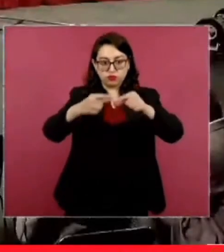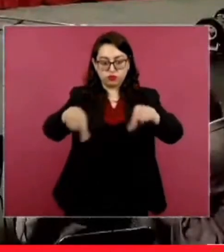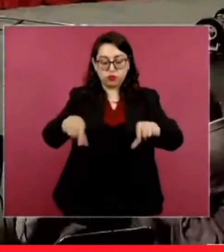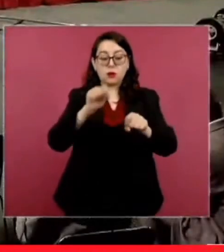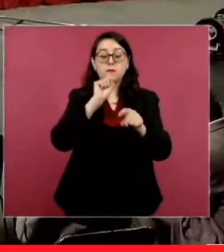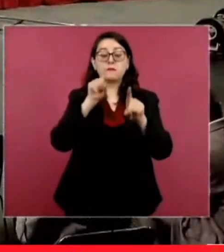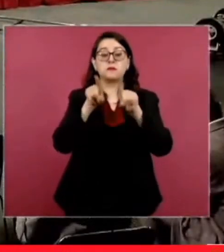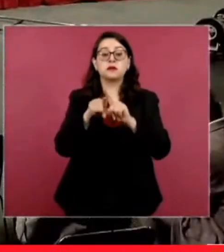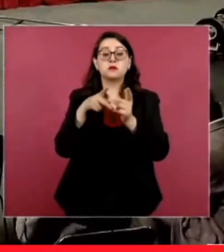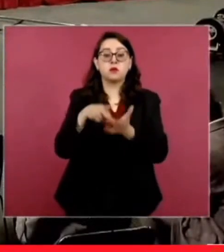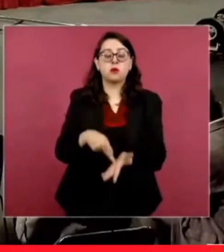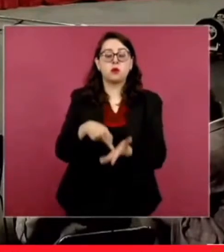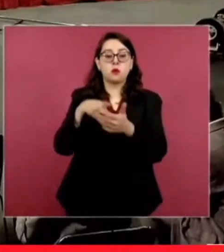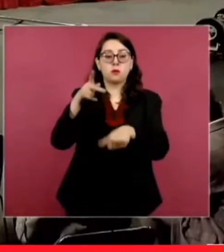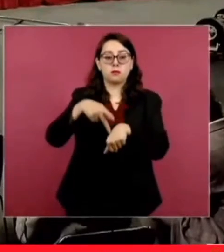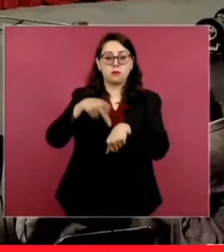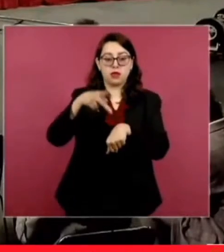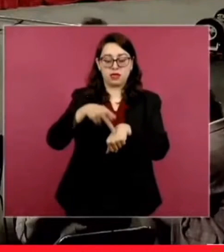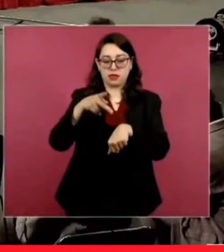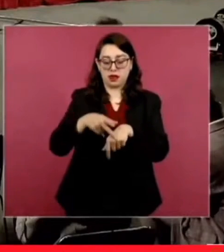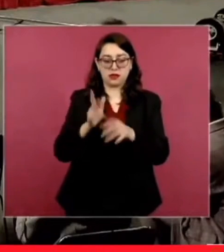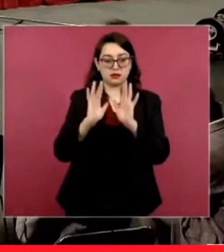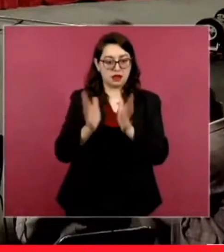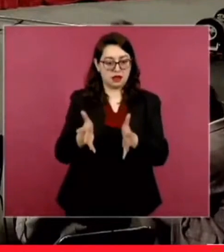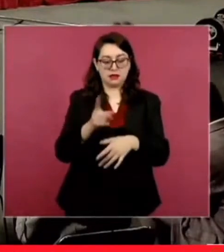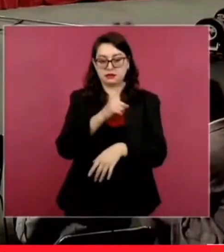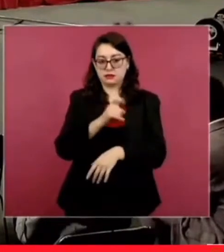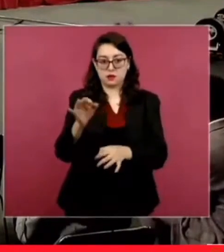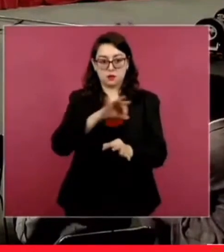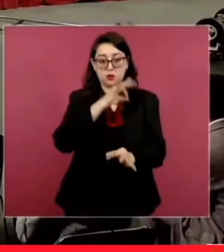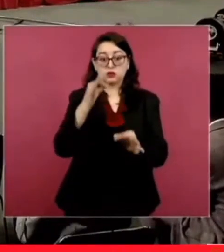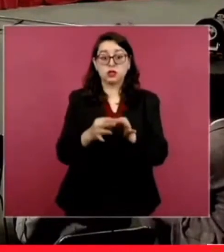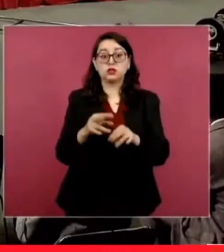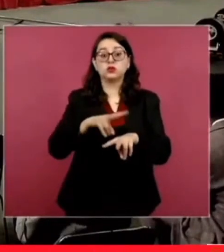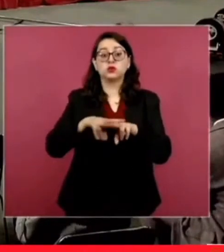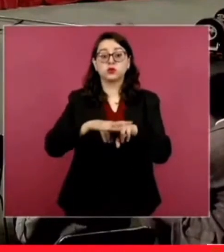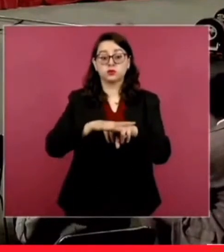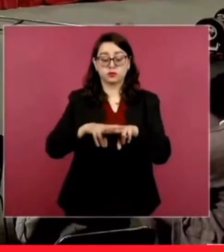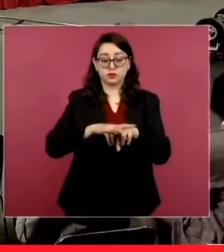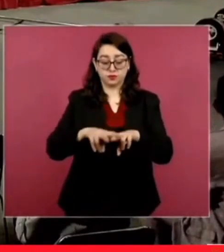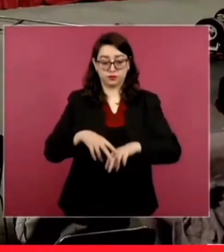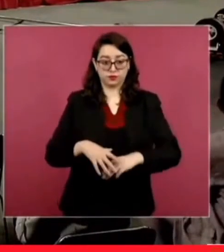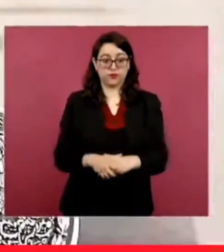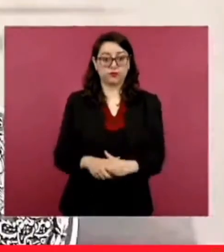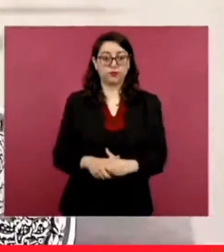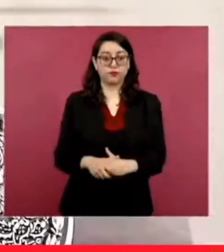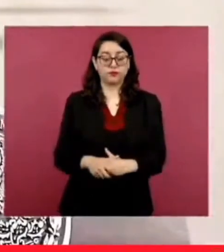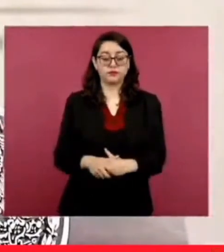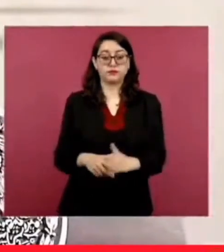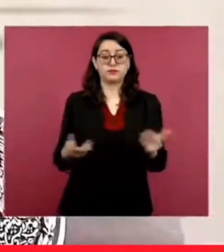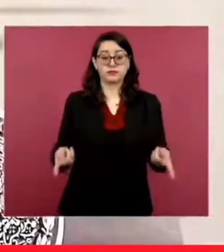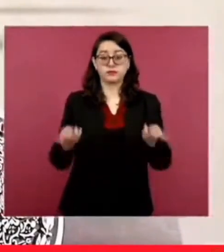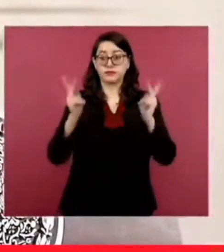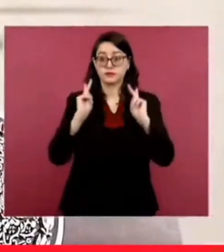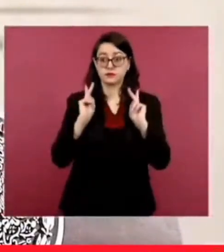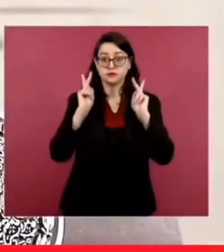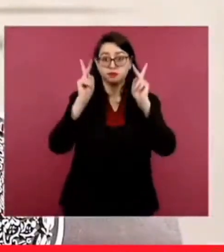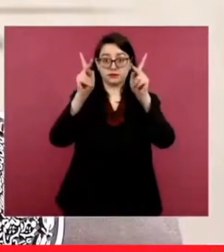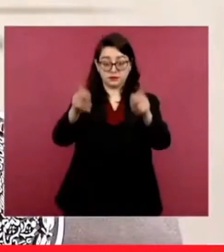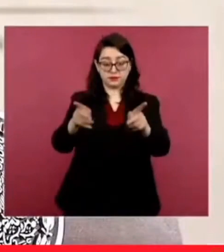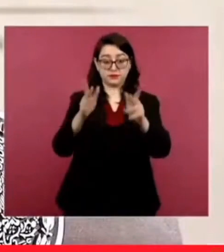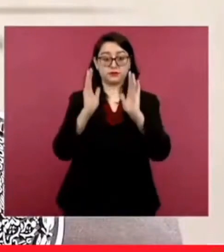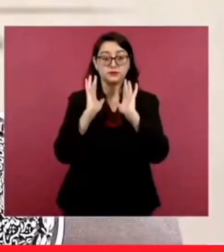el 100% de los rieles. El puente atirantado Garra de Jaguar ya cuenta con un avance de 75